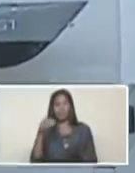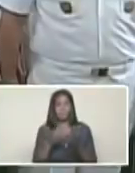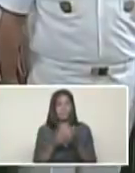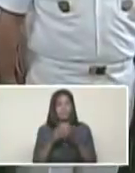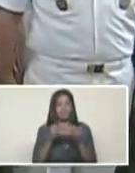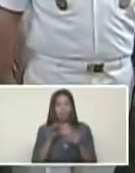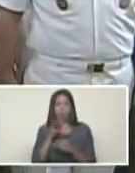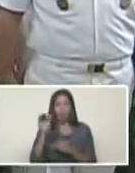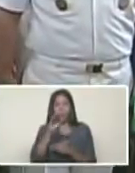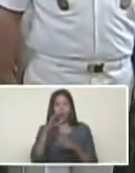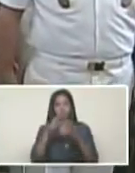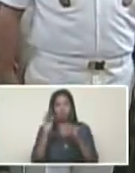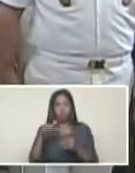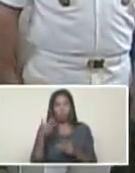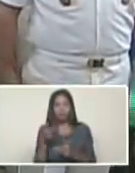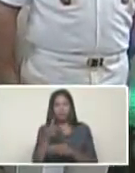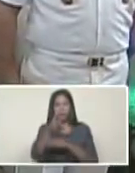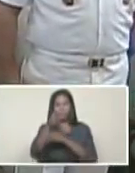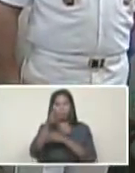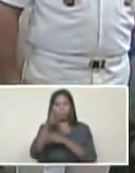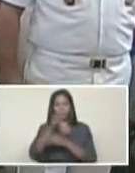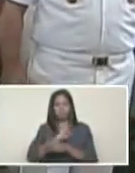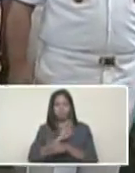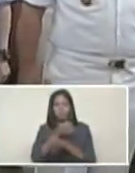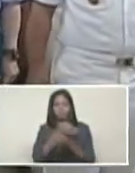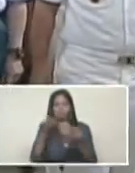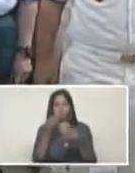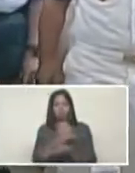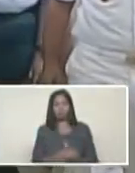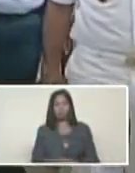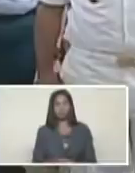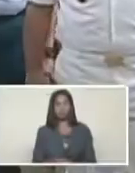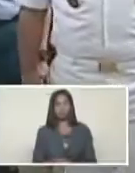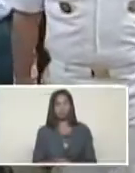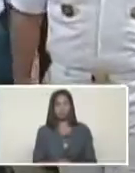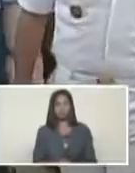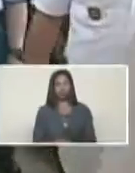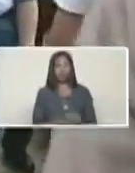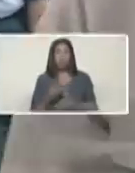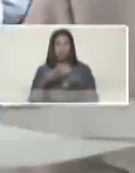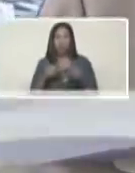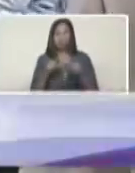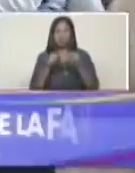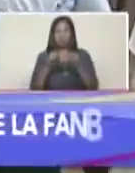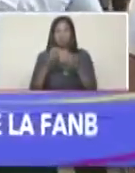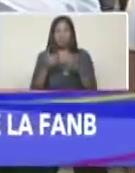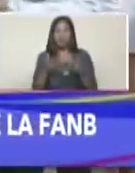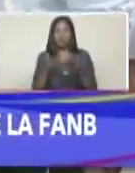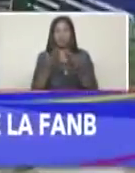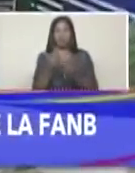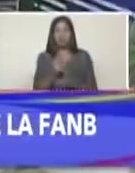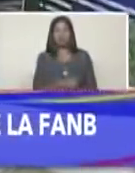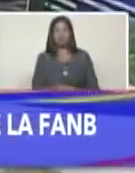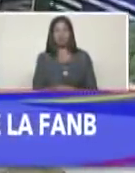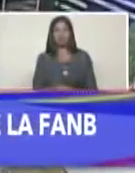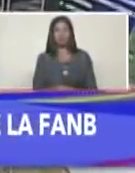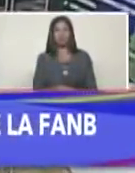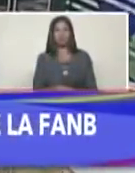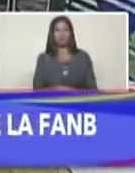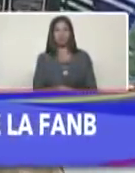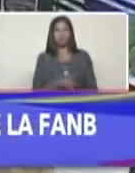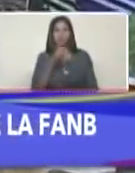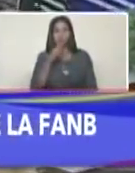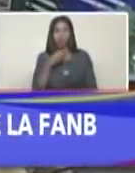para que aquí todo el mundo tenga la puntería fina. Continuamos, general en jefe, hacia dónde nos lleva. Vamos a Cabín, mi comandante en jefe. Bueno, aquí